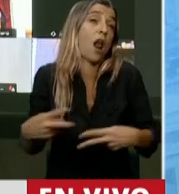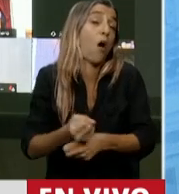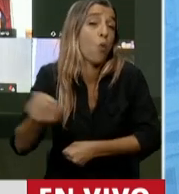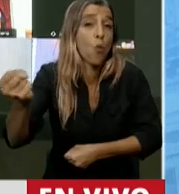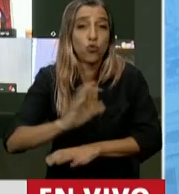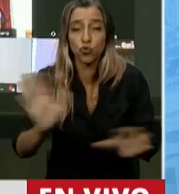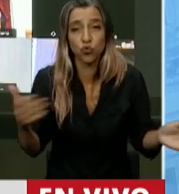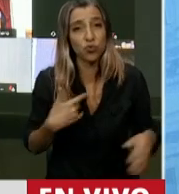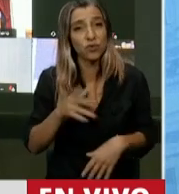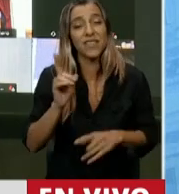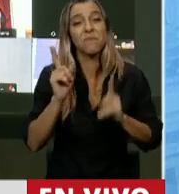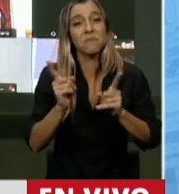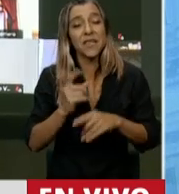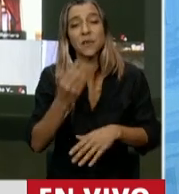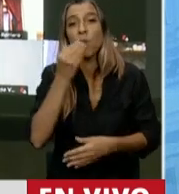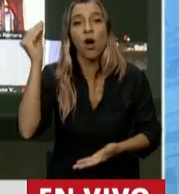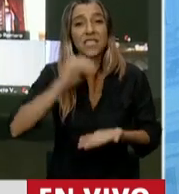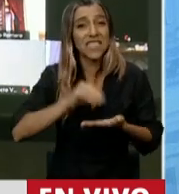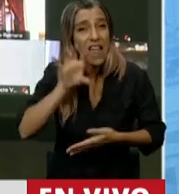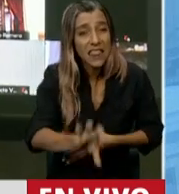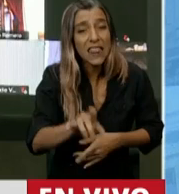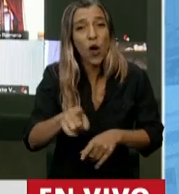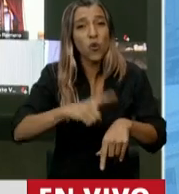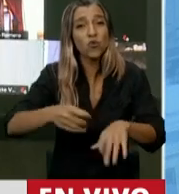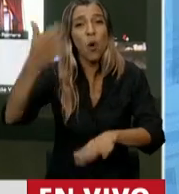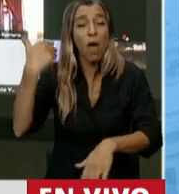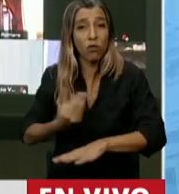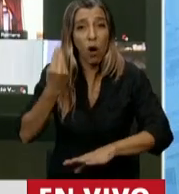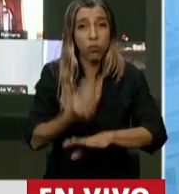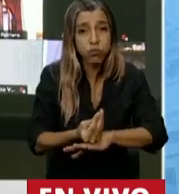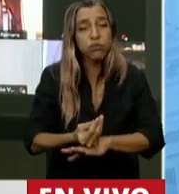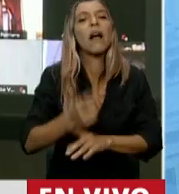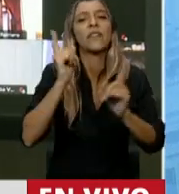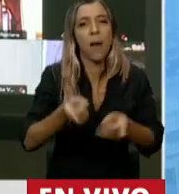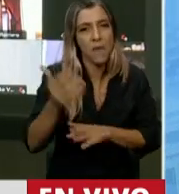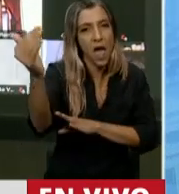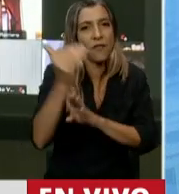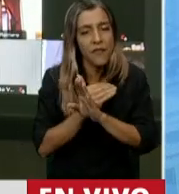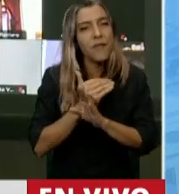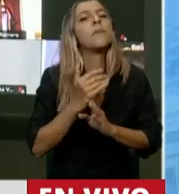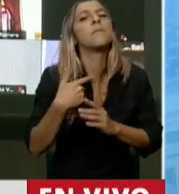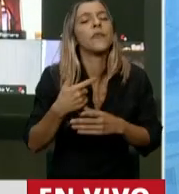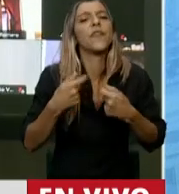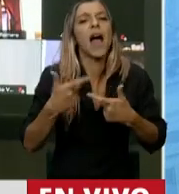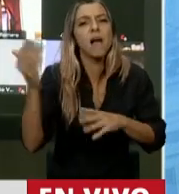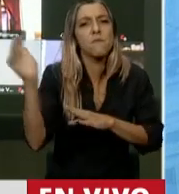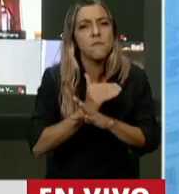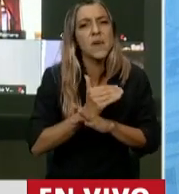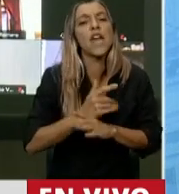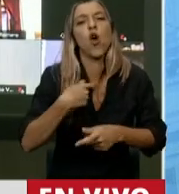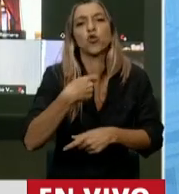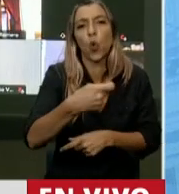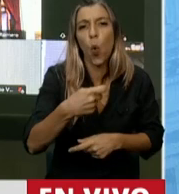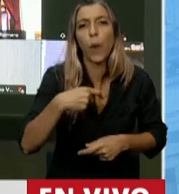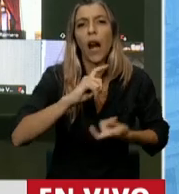el 15% a los activos y a los pasivos. Vetaron el 82% móvil. Nuestros jubilados tenían que ir a